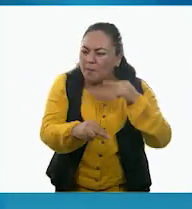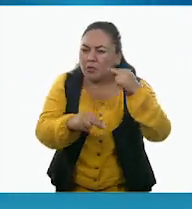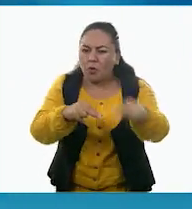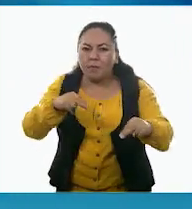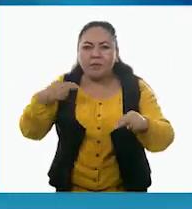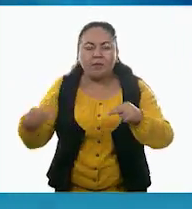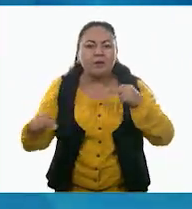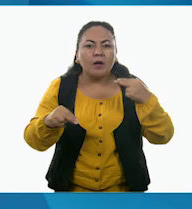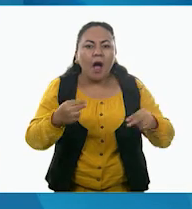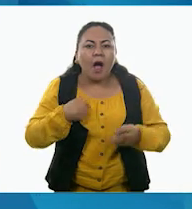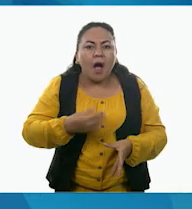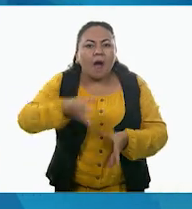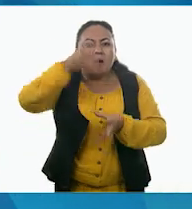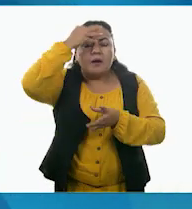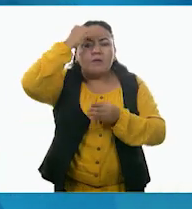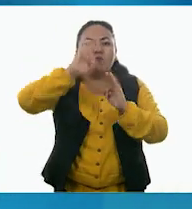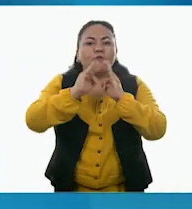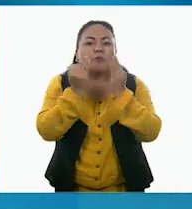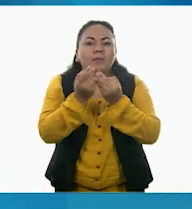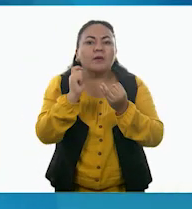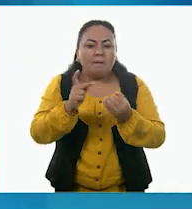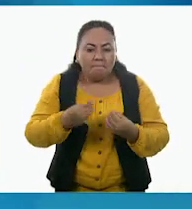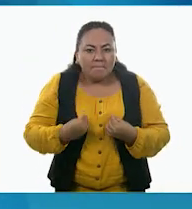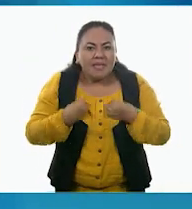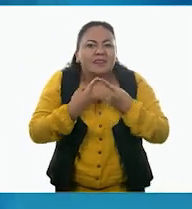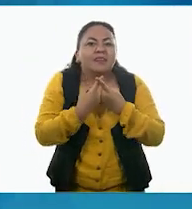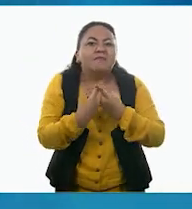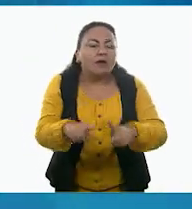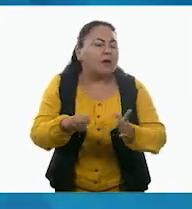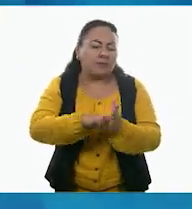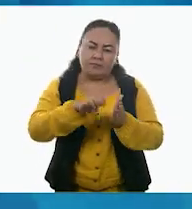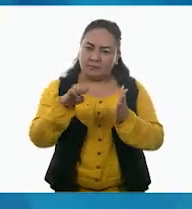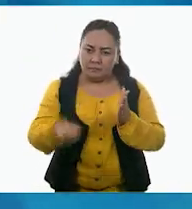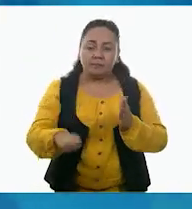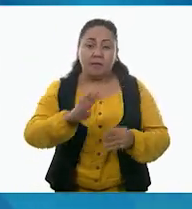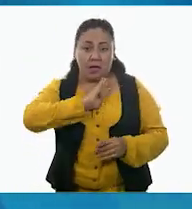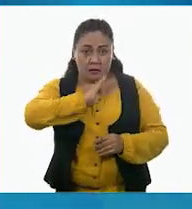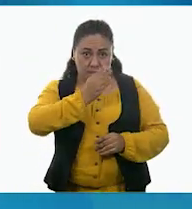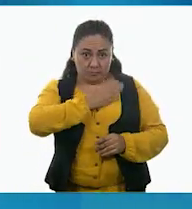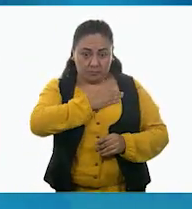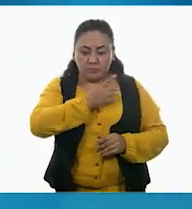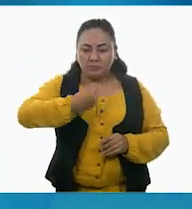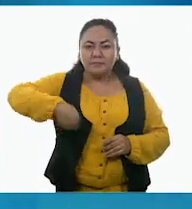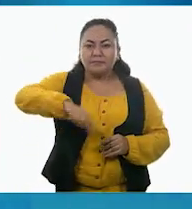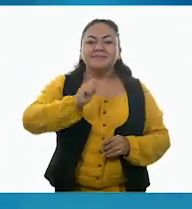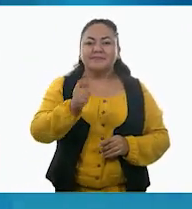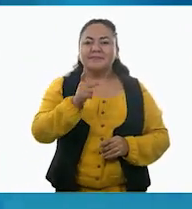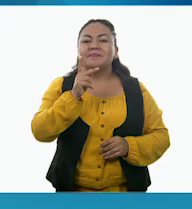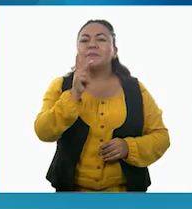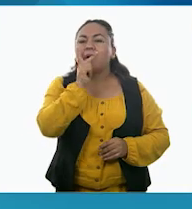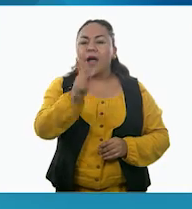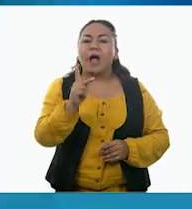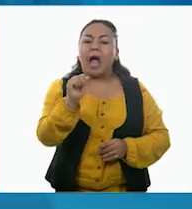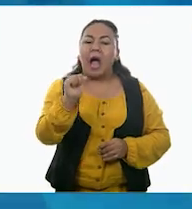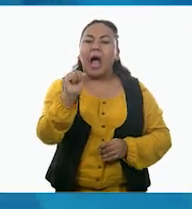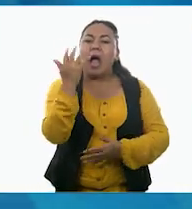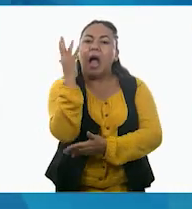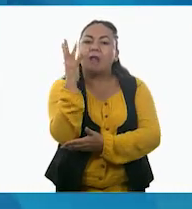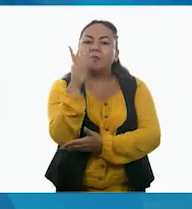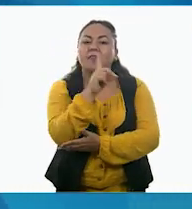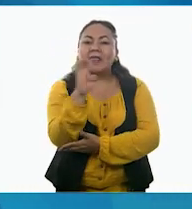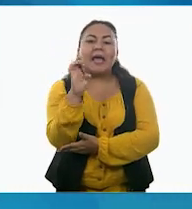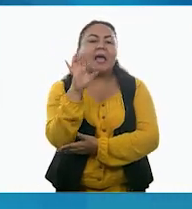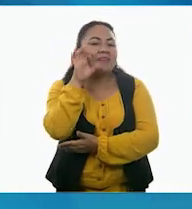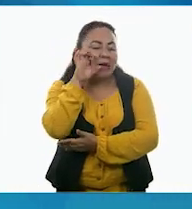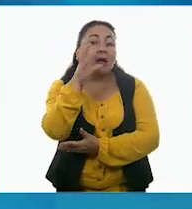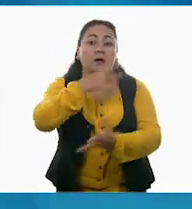estaba aprendiendo una forma de vida distinta. Por ejemplo, en español nosotros decimos árbol de naranja y en